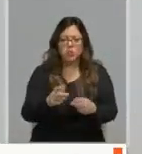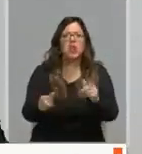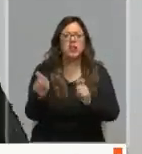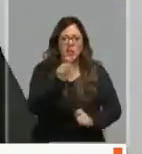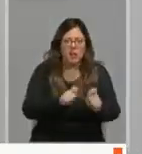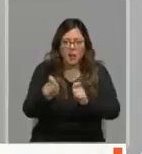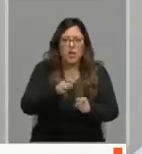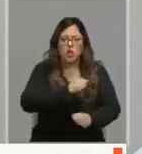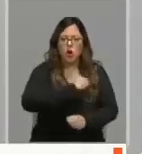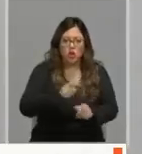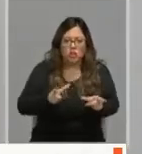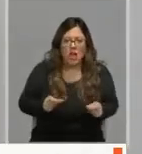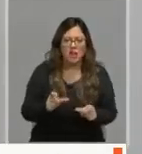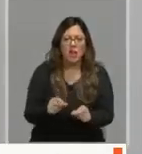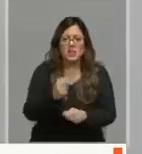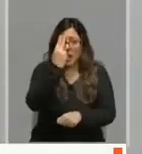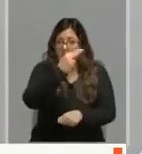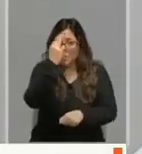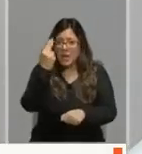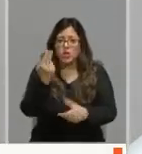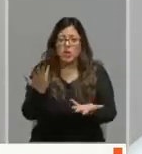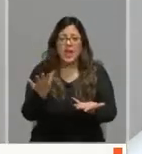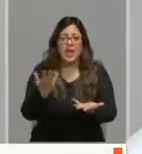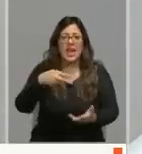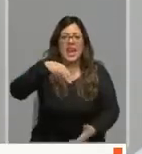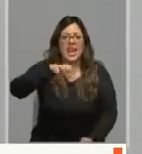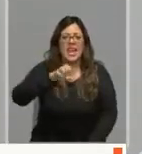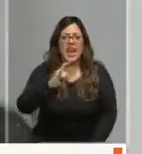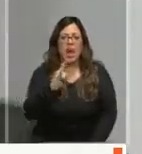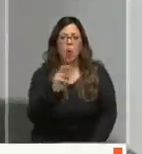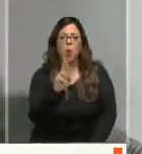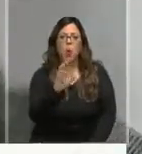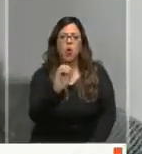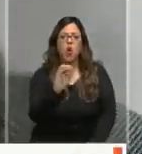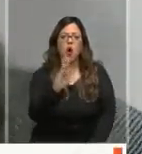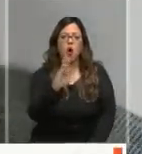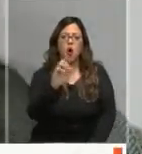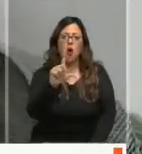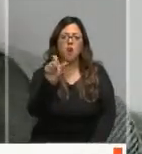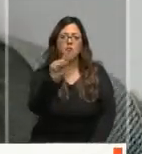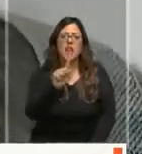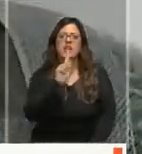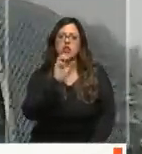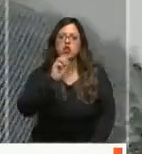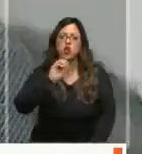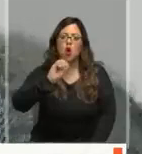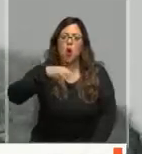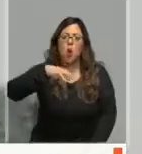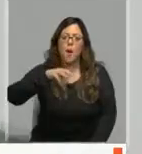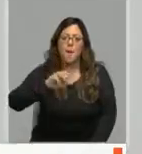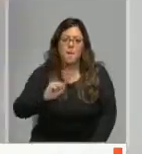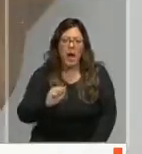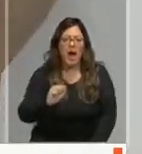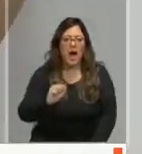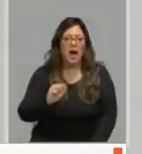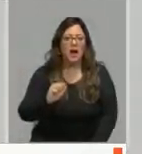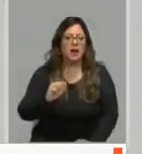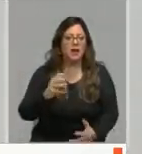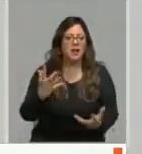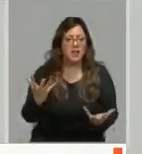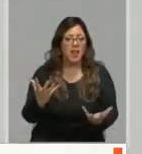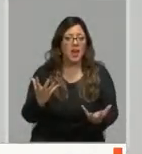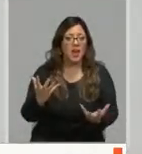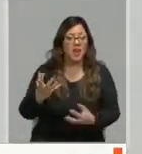cáncer. En marzo le diagnosticaron un neuroblastoma, tumor poco frecuente y muy complejo, ubicado en uno de